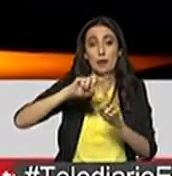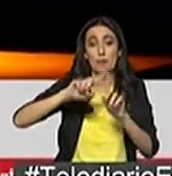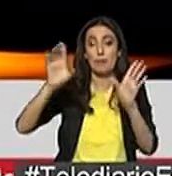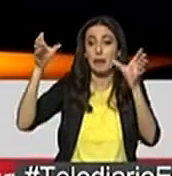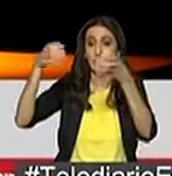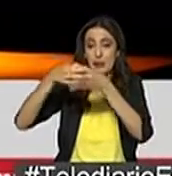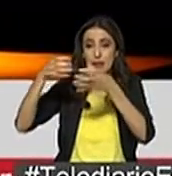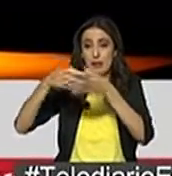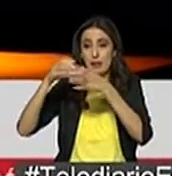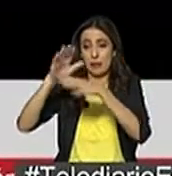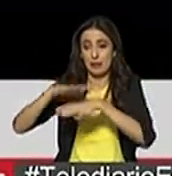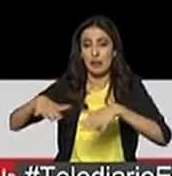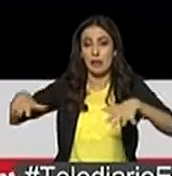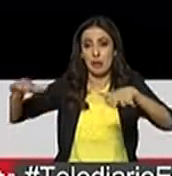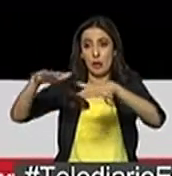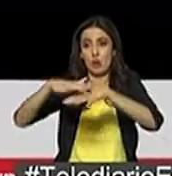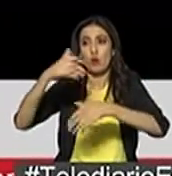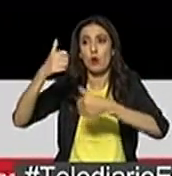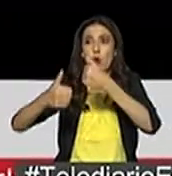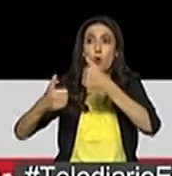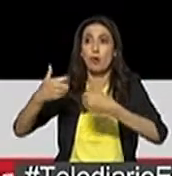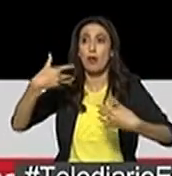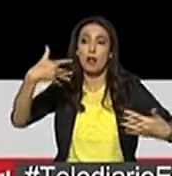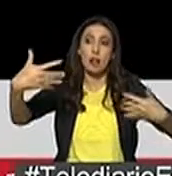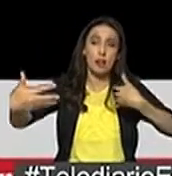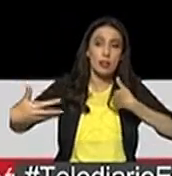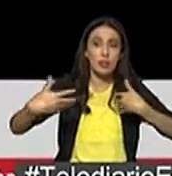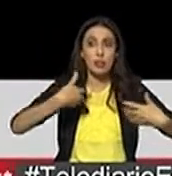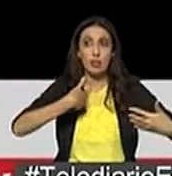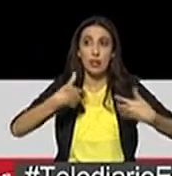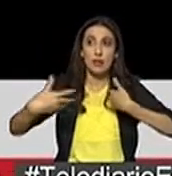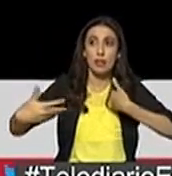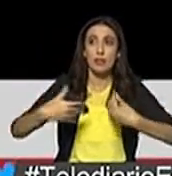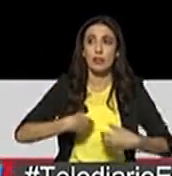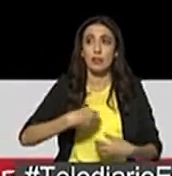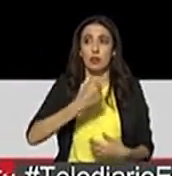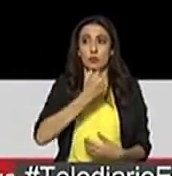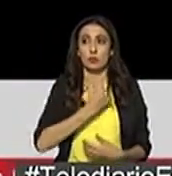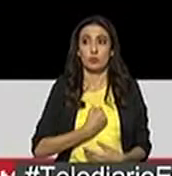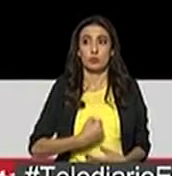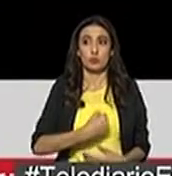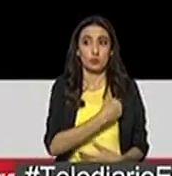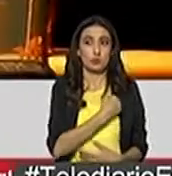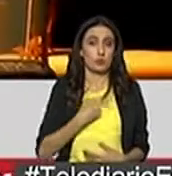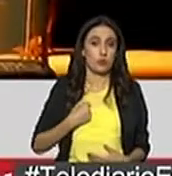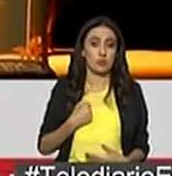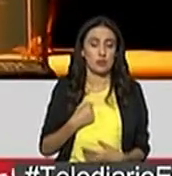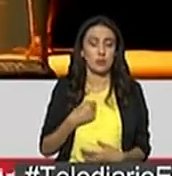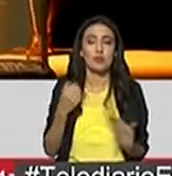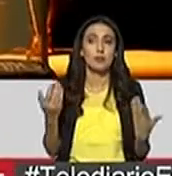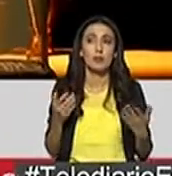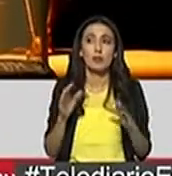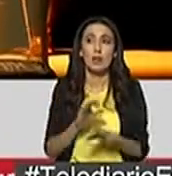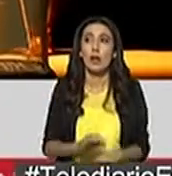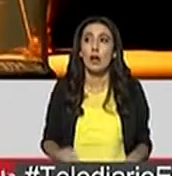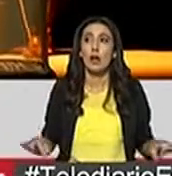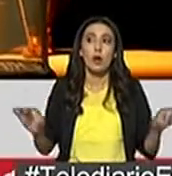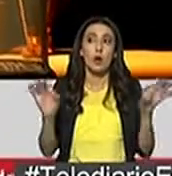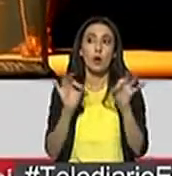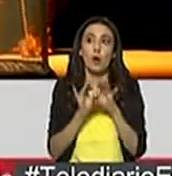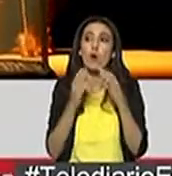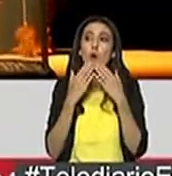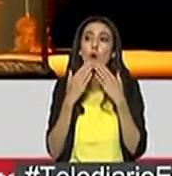Cultural Alfredo Mora Reyes, el Teatro Delle Radici de Suiza presentó Transumance, una obra que trata sobre